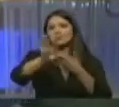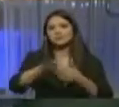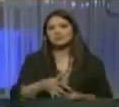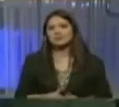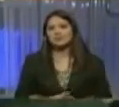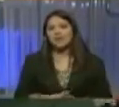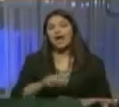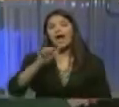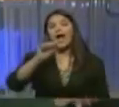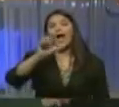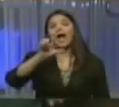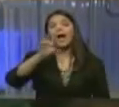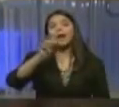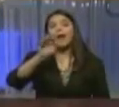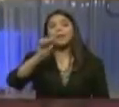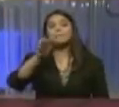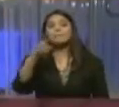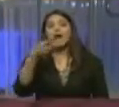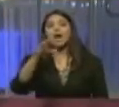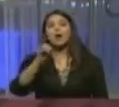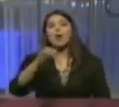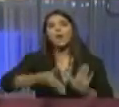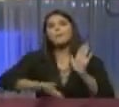Almagro, Almagro, vete pal.